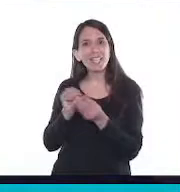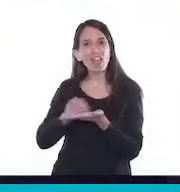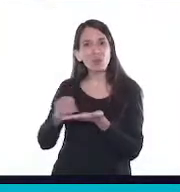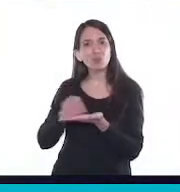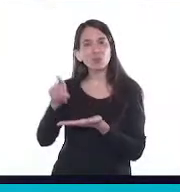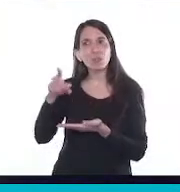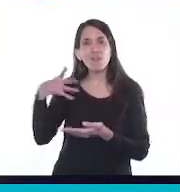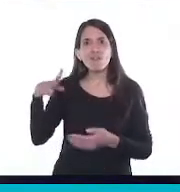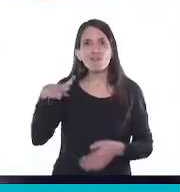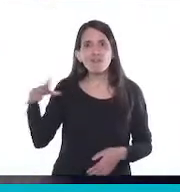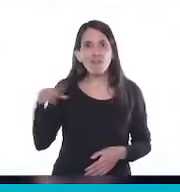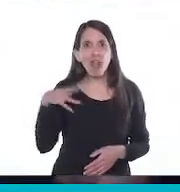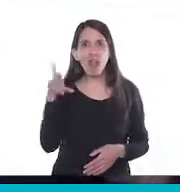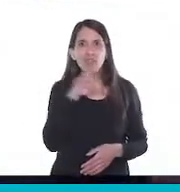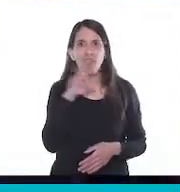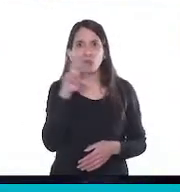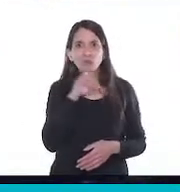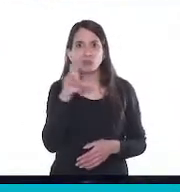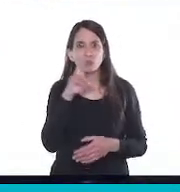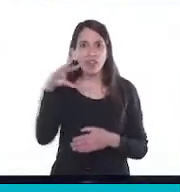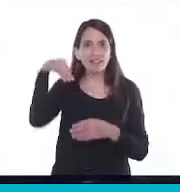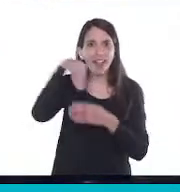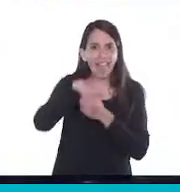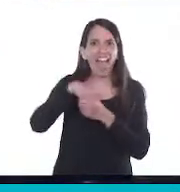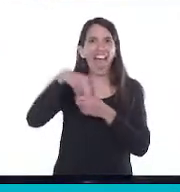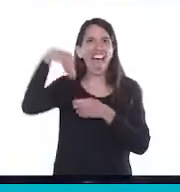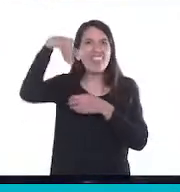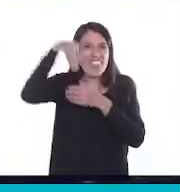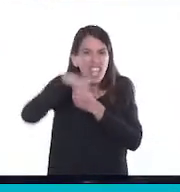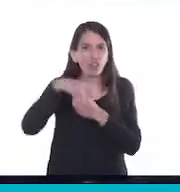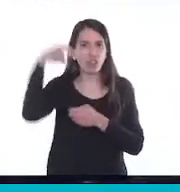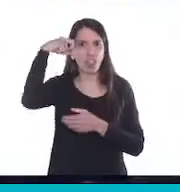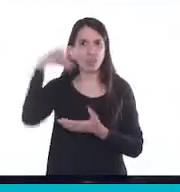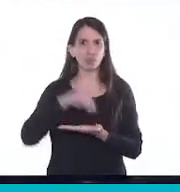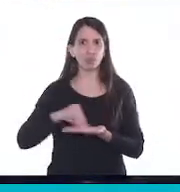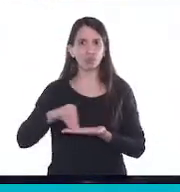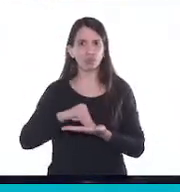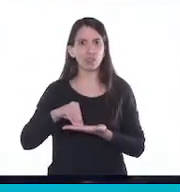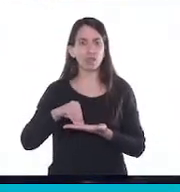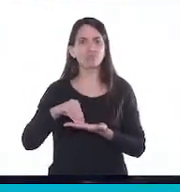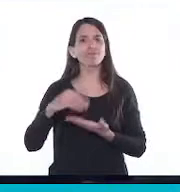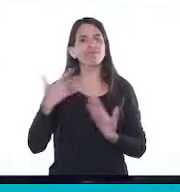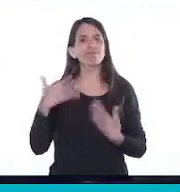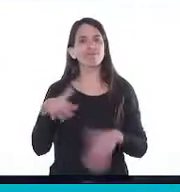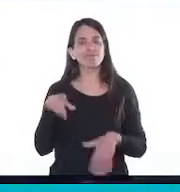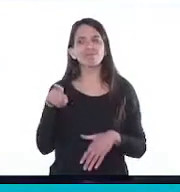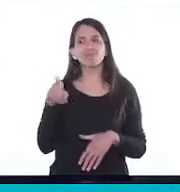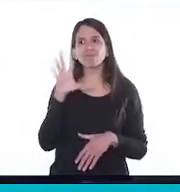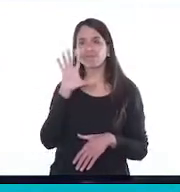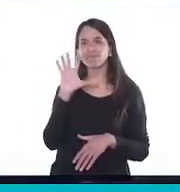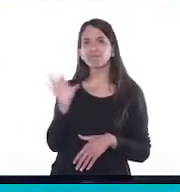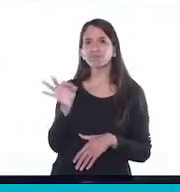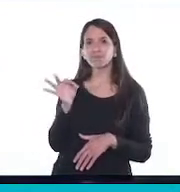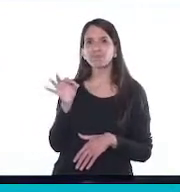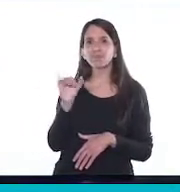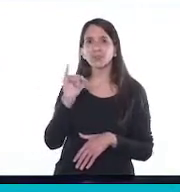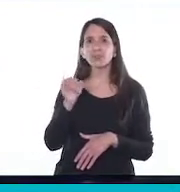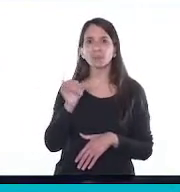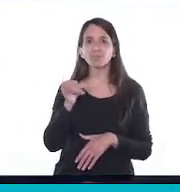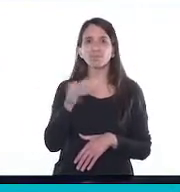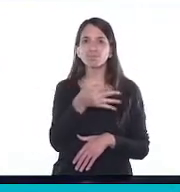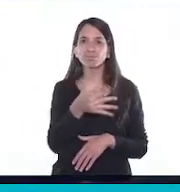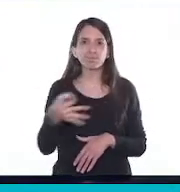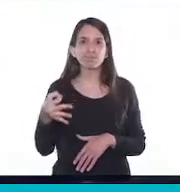también pensé en esto de legislar también si se pudiera hacer